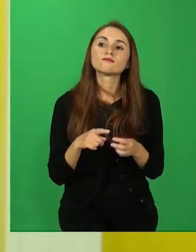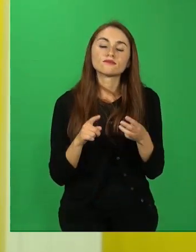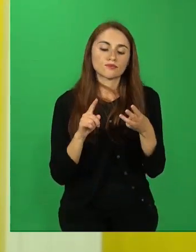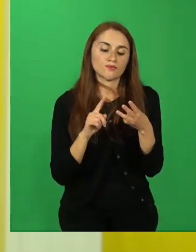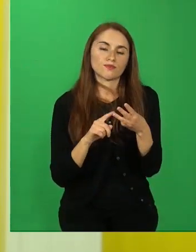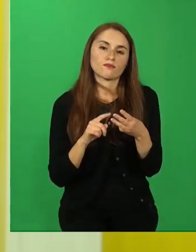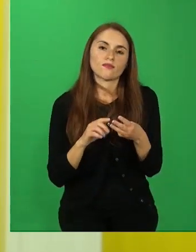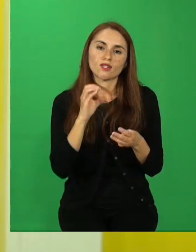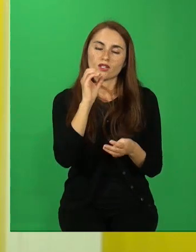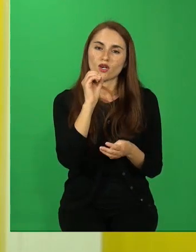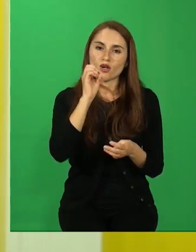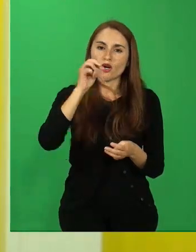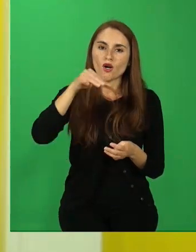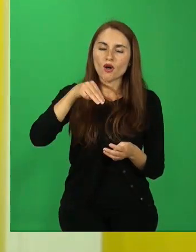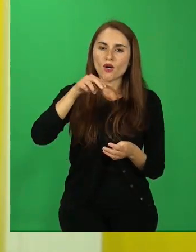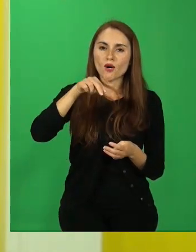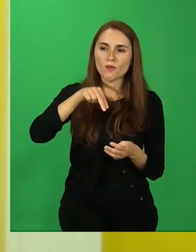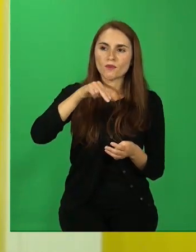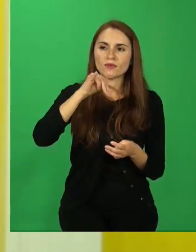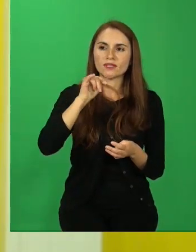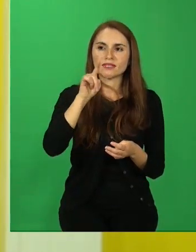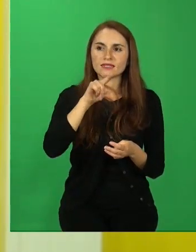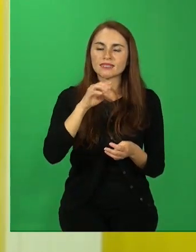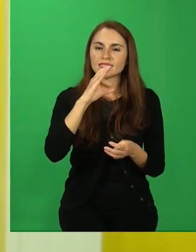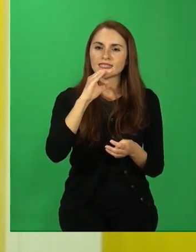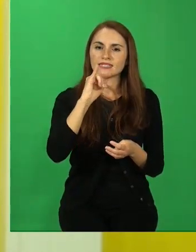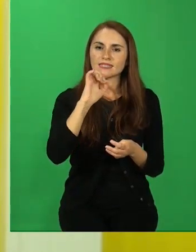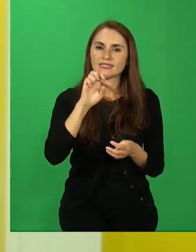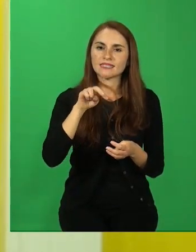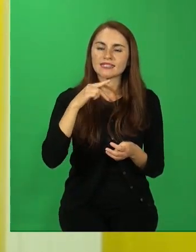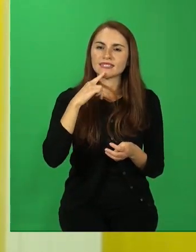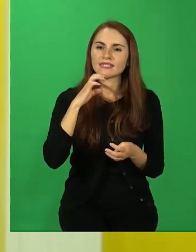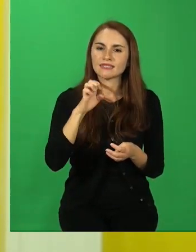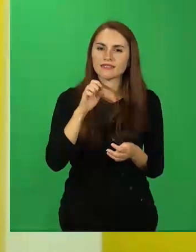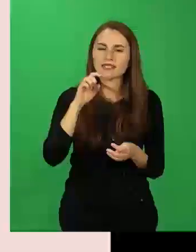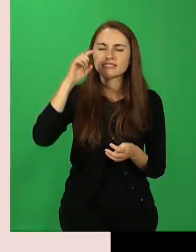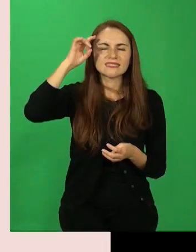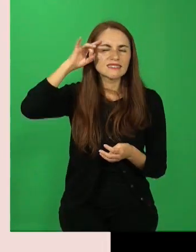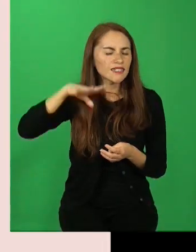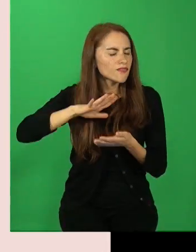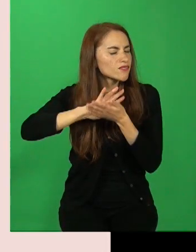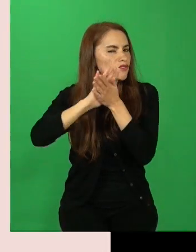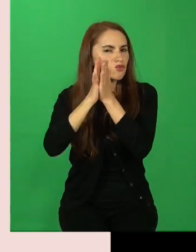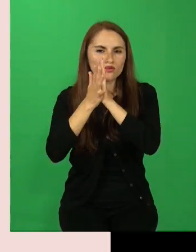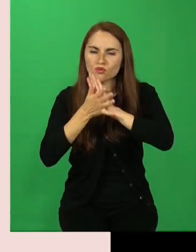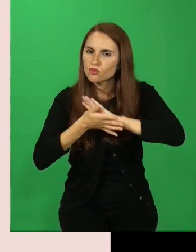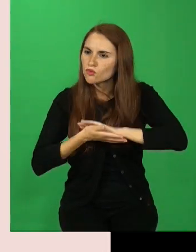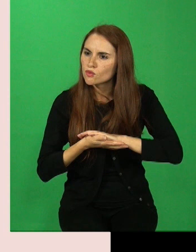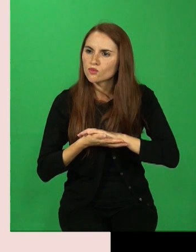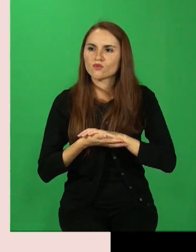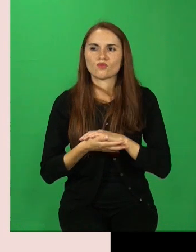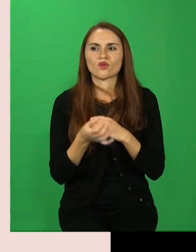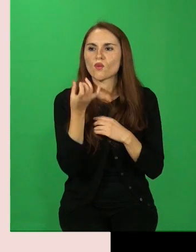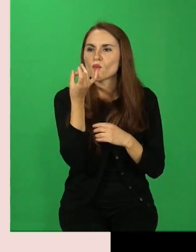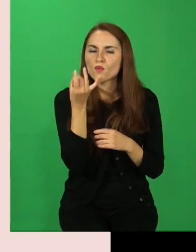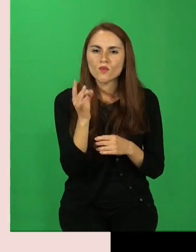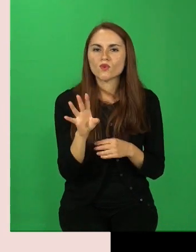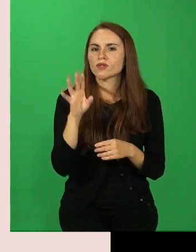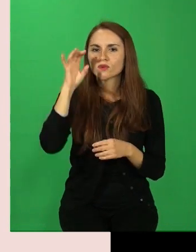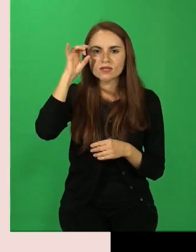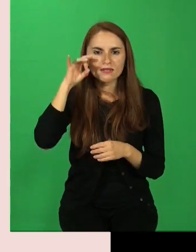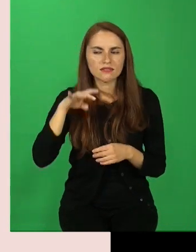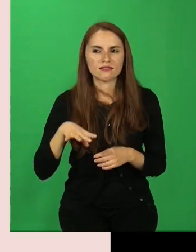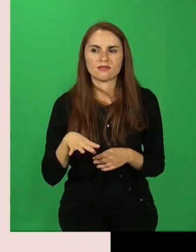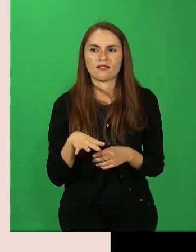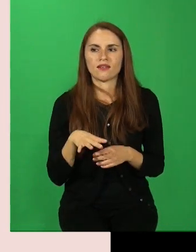Narrador omnisciente, que dijimos que le íbamos a conocer como el que todo lo sabe, porque es el único narrador que me da